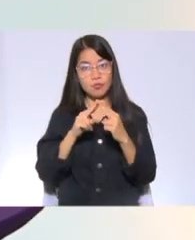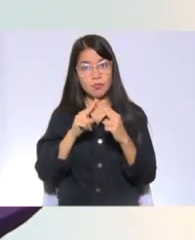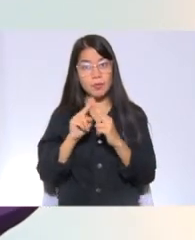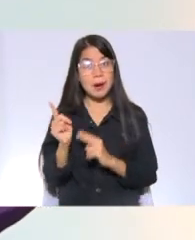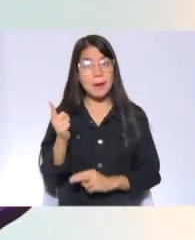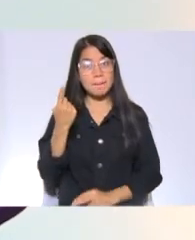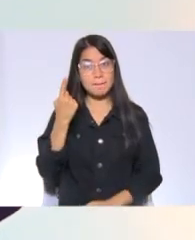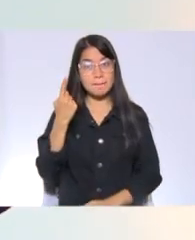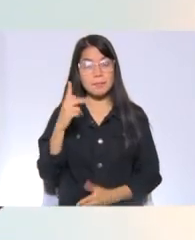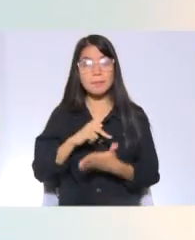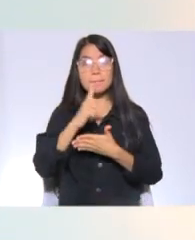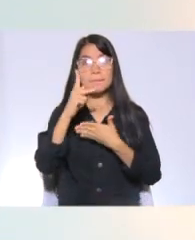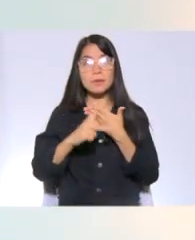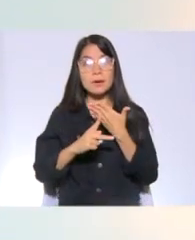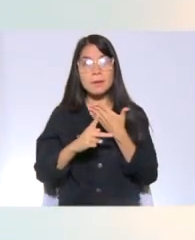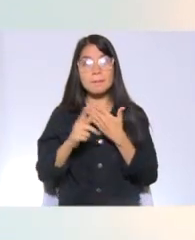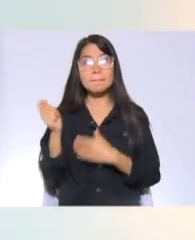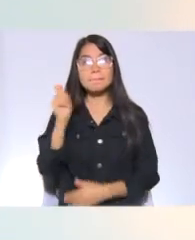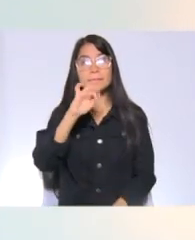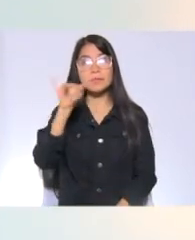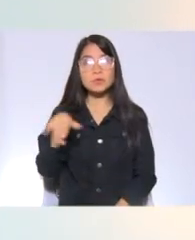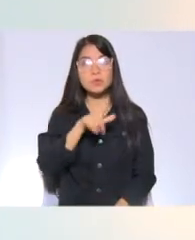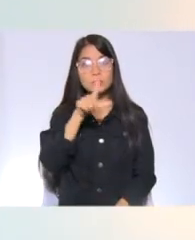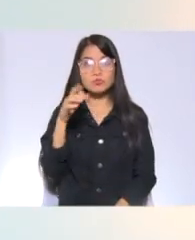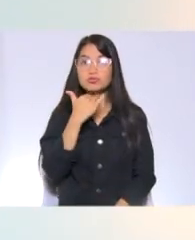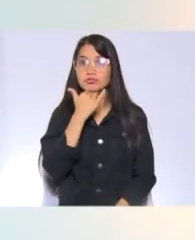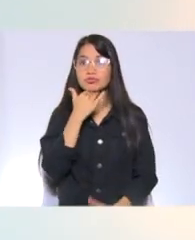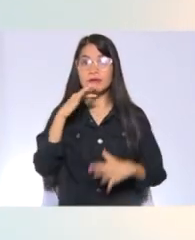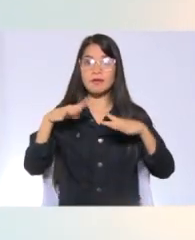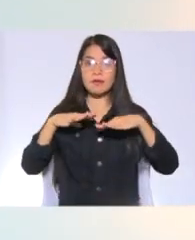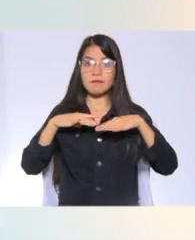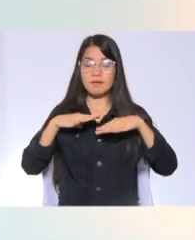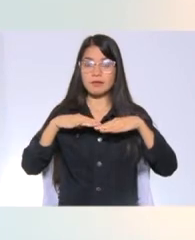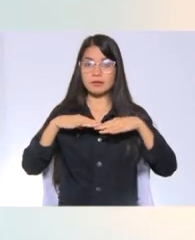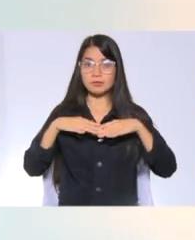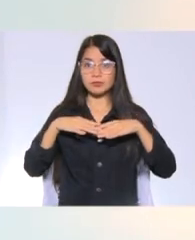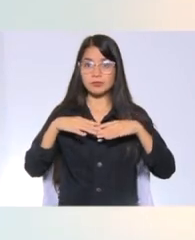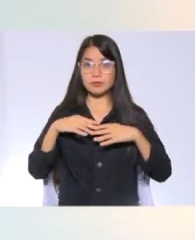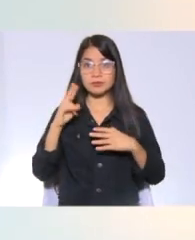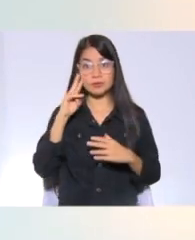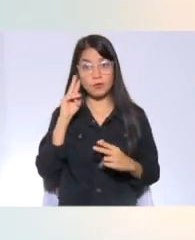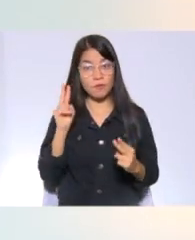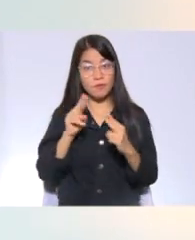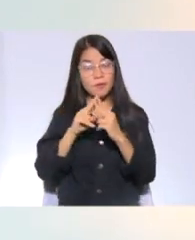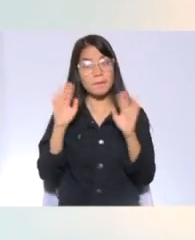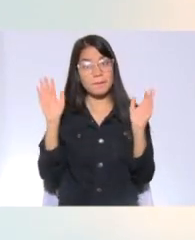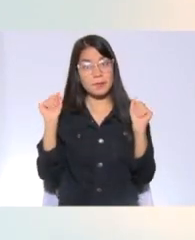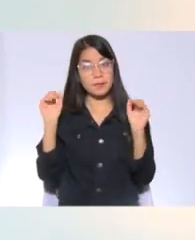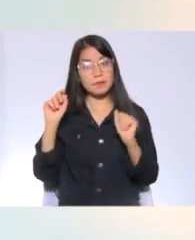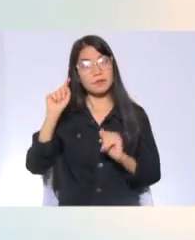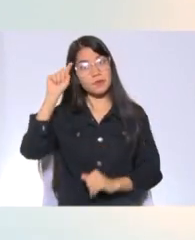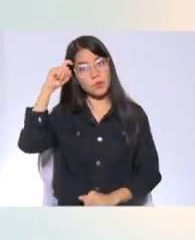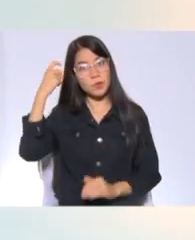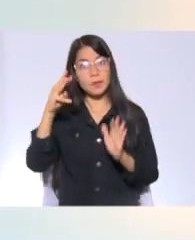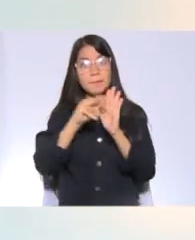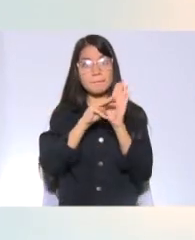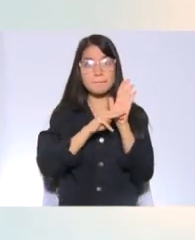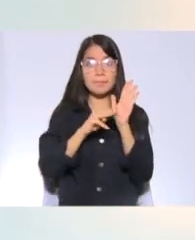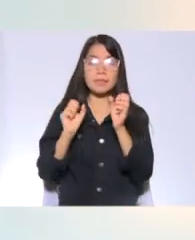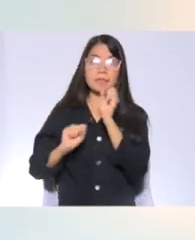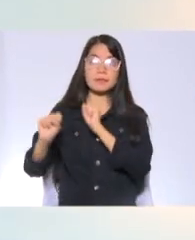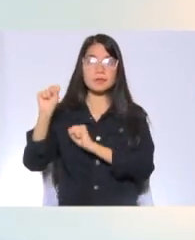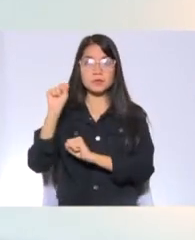julio, próximos a salir de vacaciones. No se lo vayan a perder. Me despido por el día de hoy. Recuerde mantener las medidas de